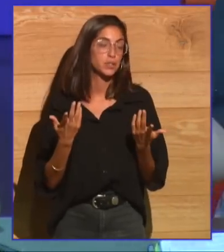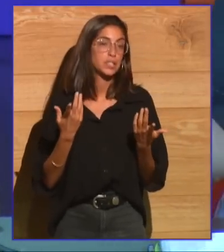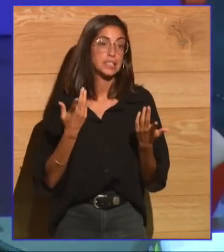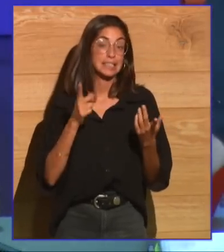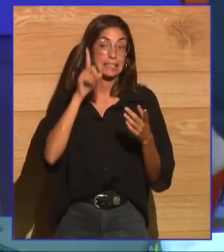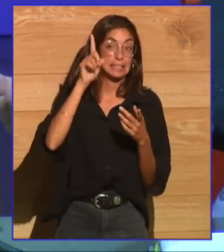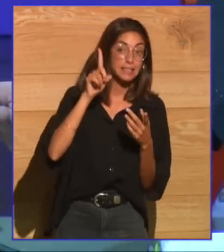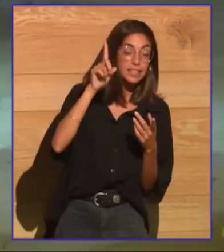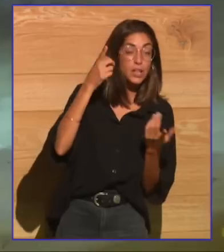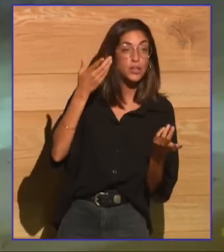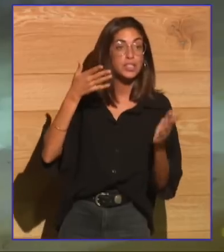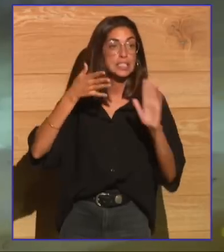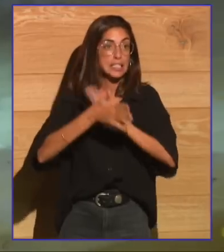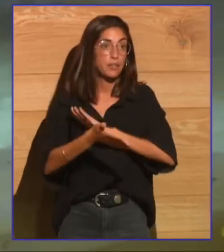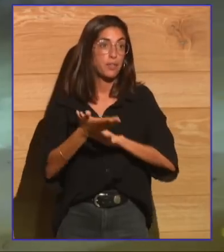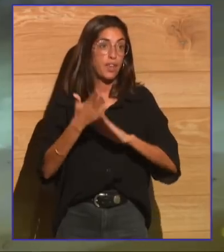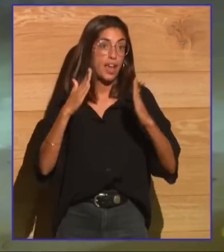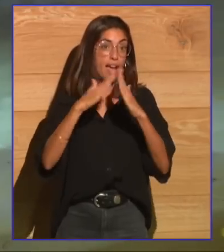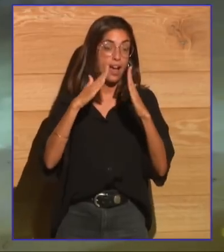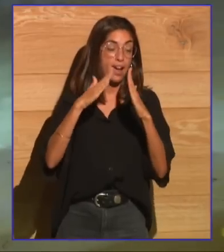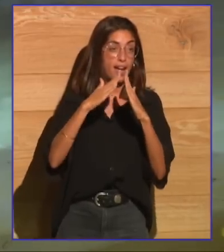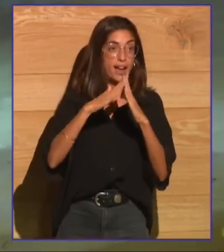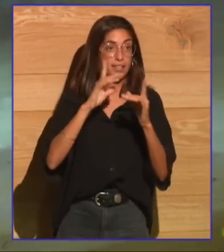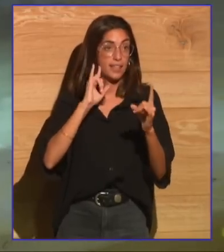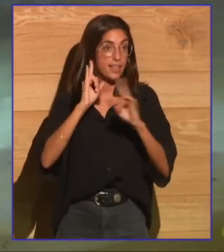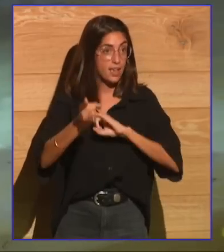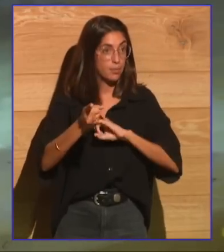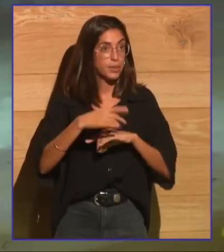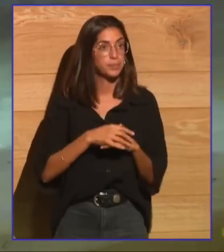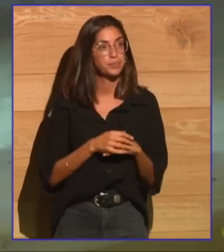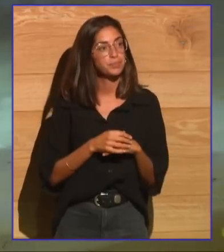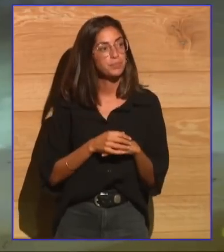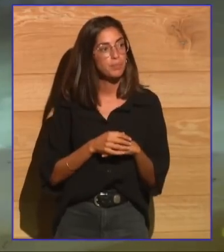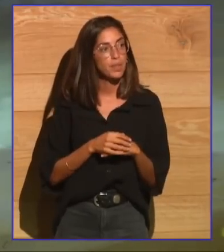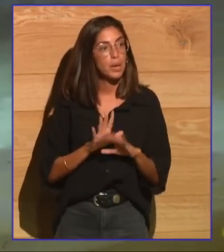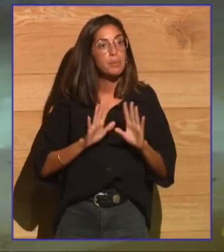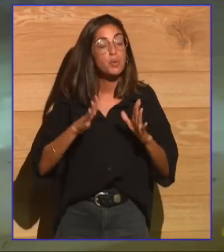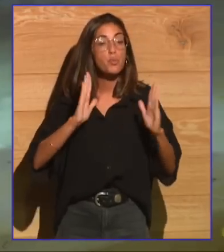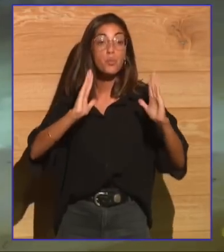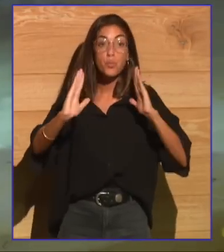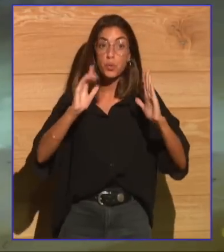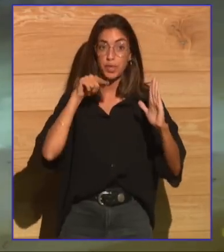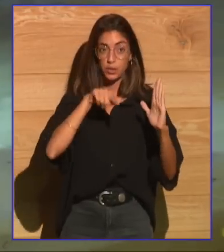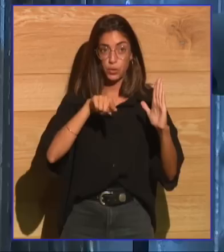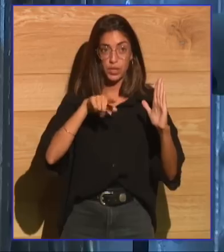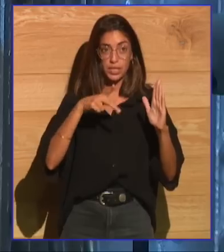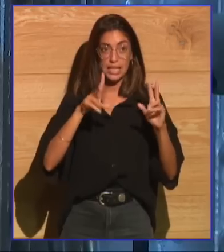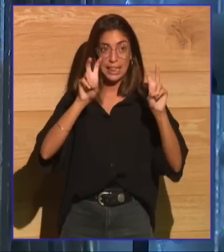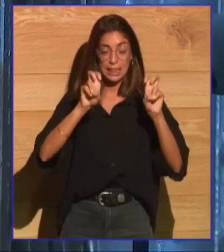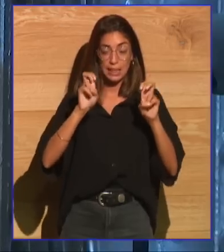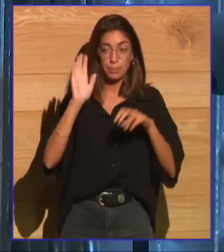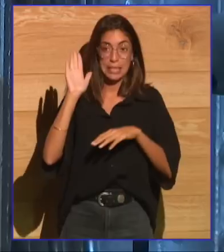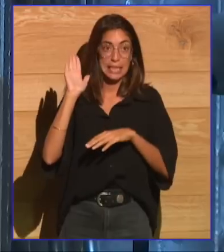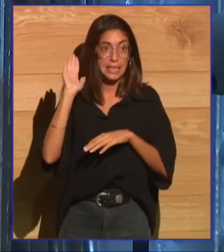llama a casa nombrado como el momento en que en ese momento de la despedida que la